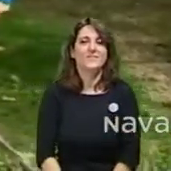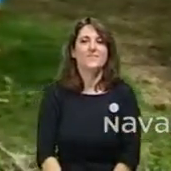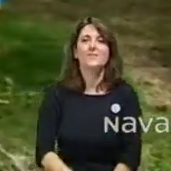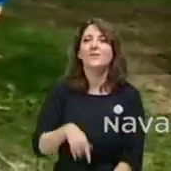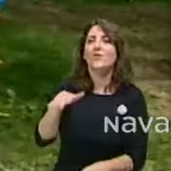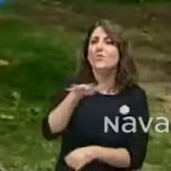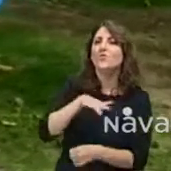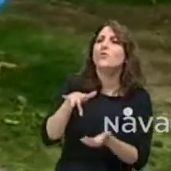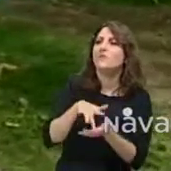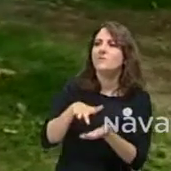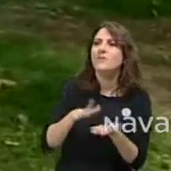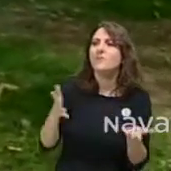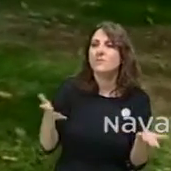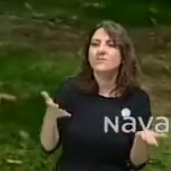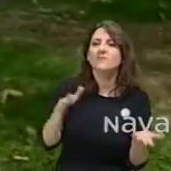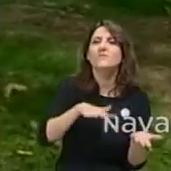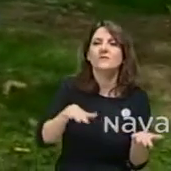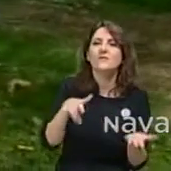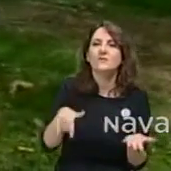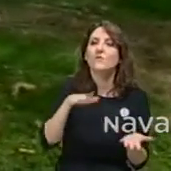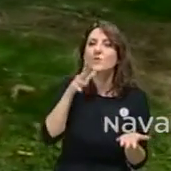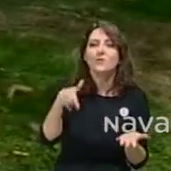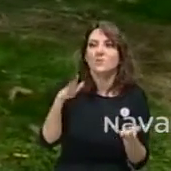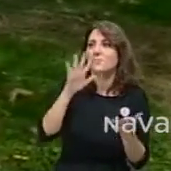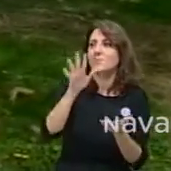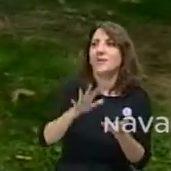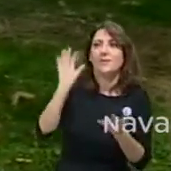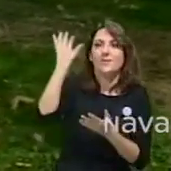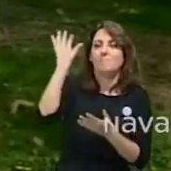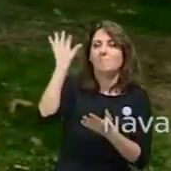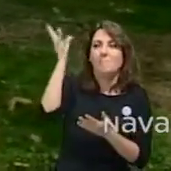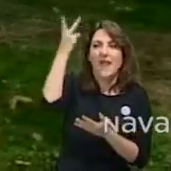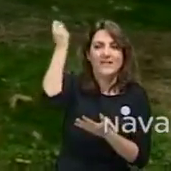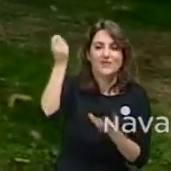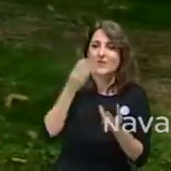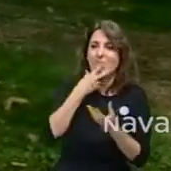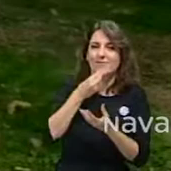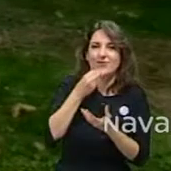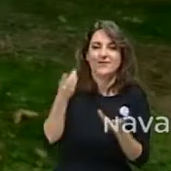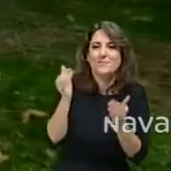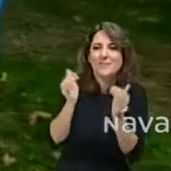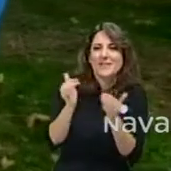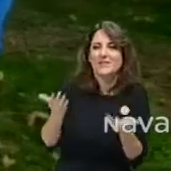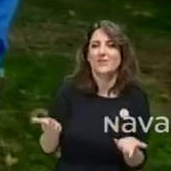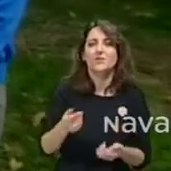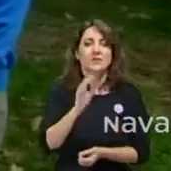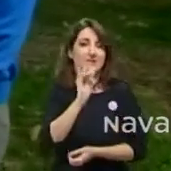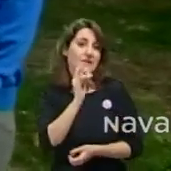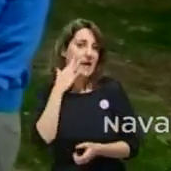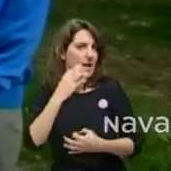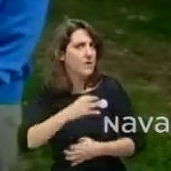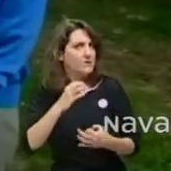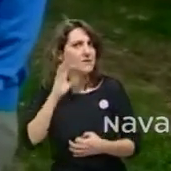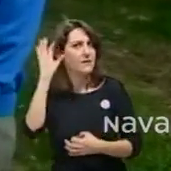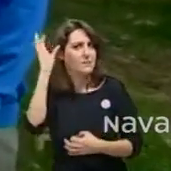¿Dónde nos encontramos? Porque esto, pues, es casi un paraíso pequeñito. Bueno, es un paraíso en realidad, porque